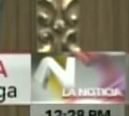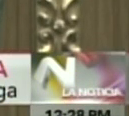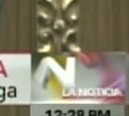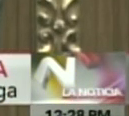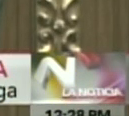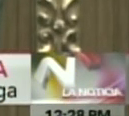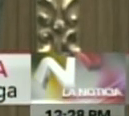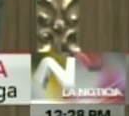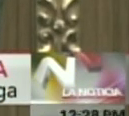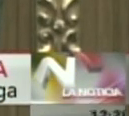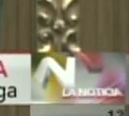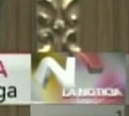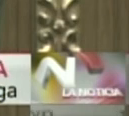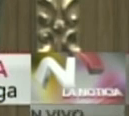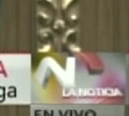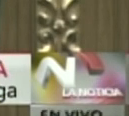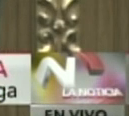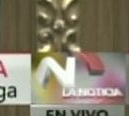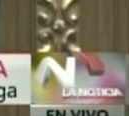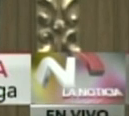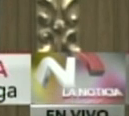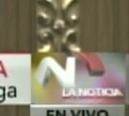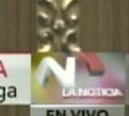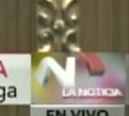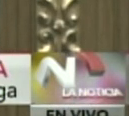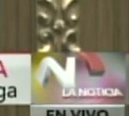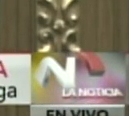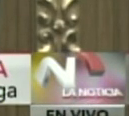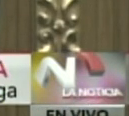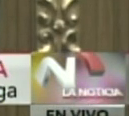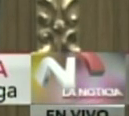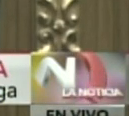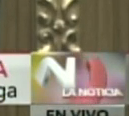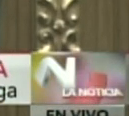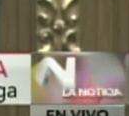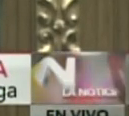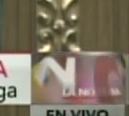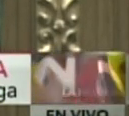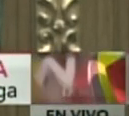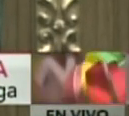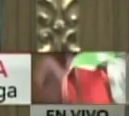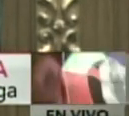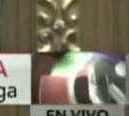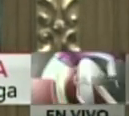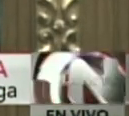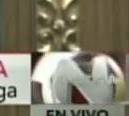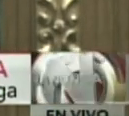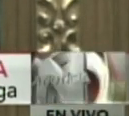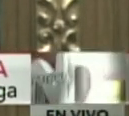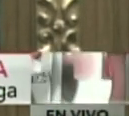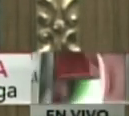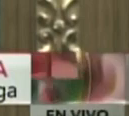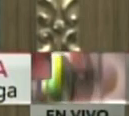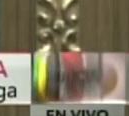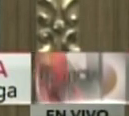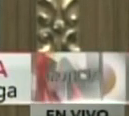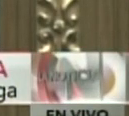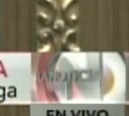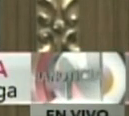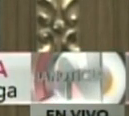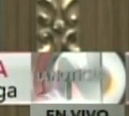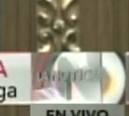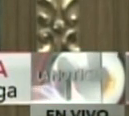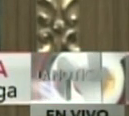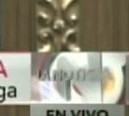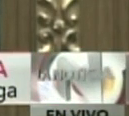Necesitamos un marco de medidas contra los delitos de la guerra económica y medidas especiales de protección a la clase